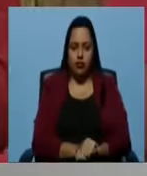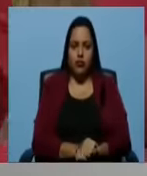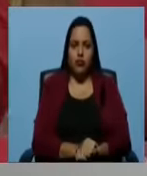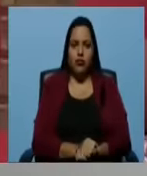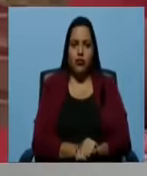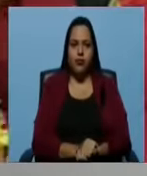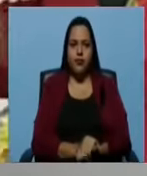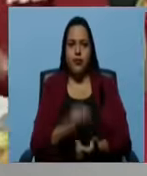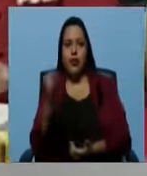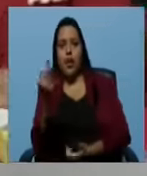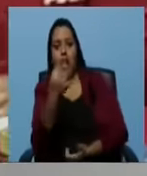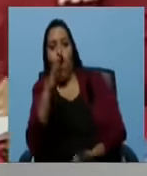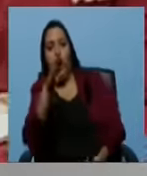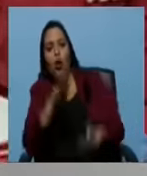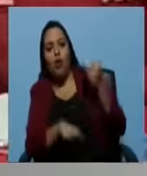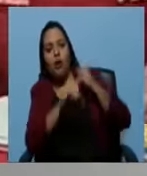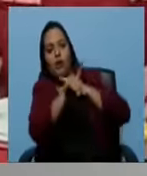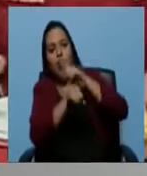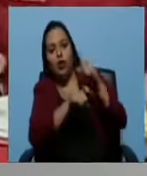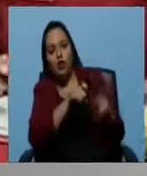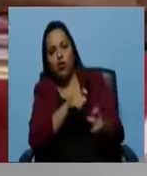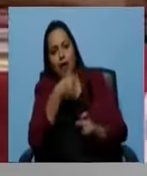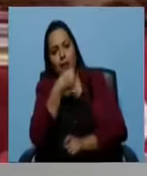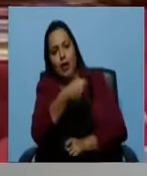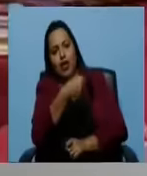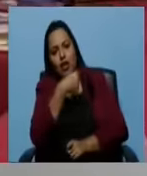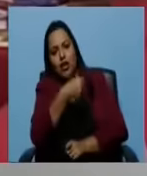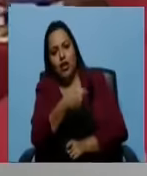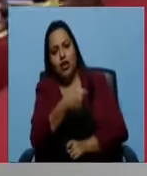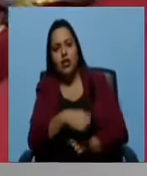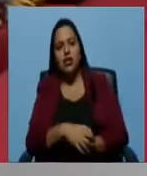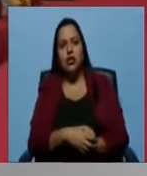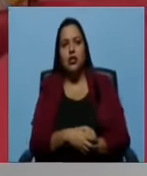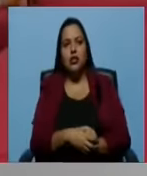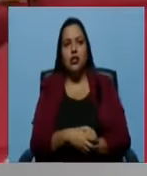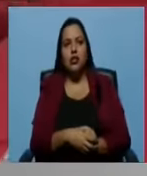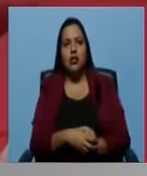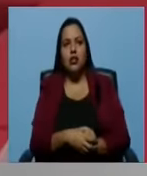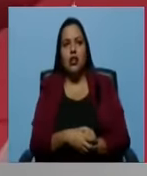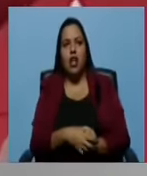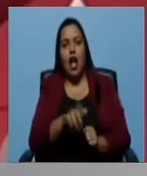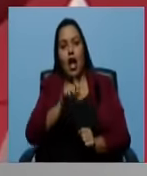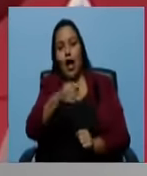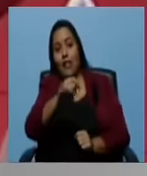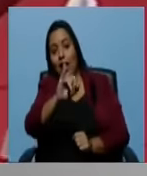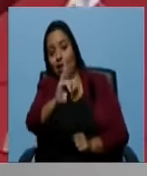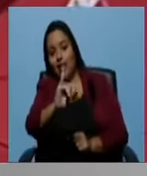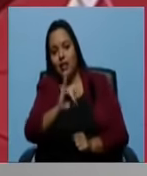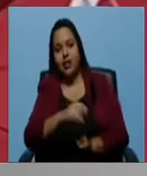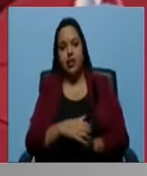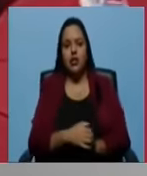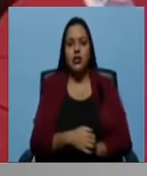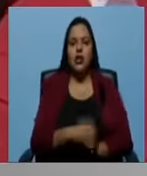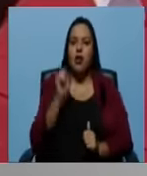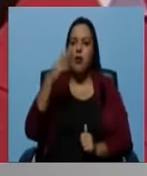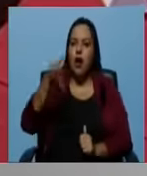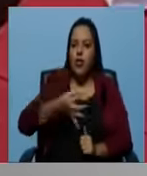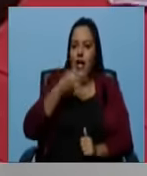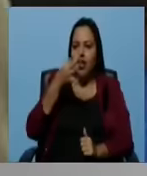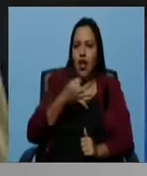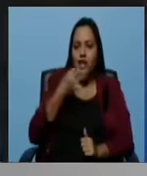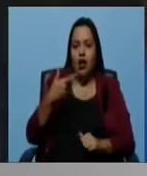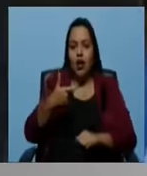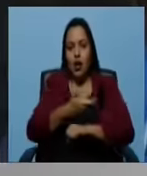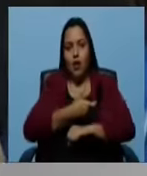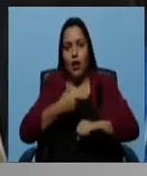La tercera y última pregunta la realiza Suelia Parra por Canal I. Suelia. Buenas tardes, capitán,